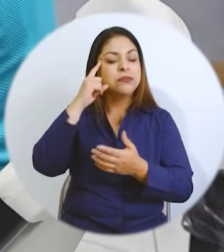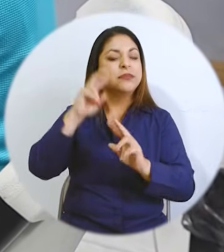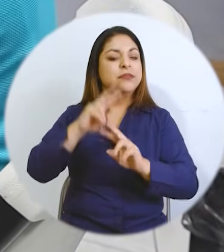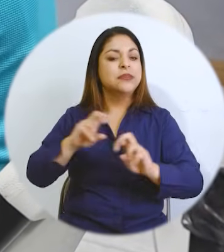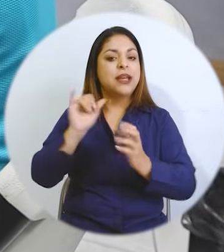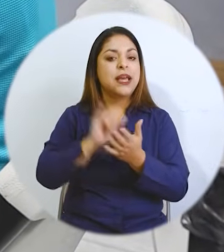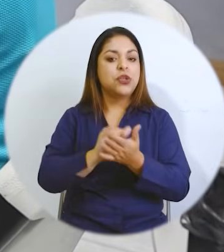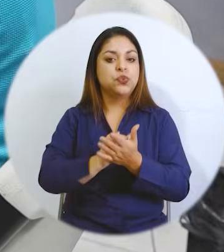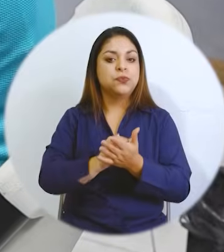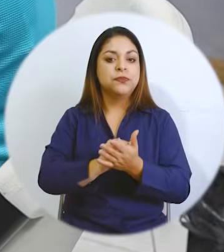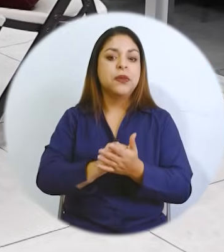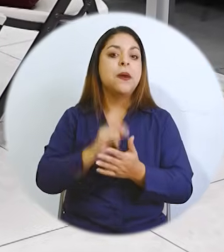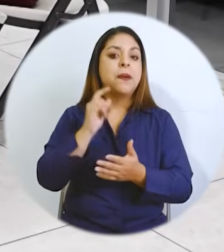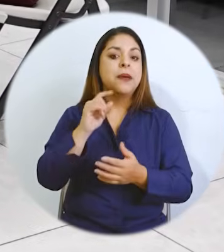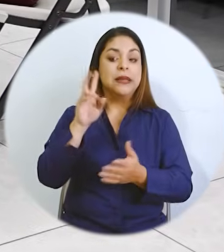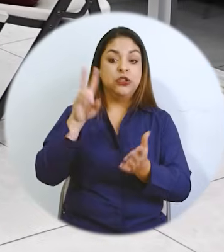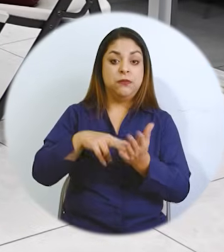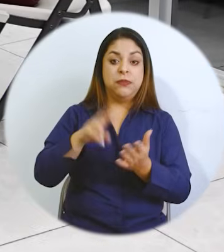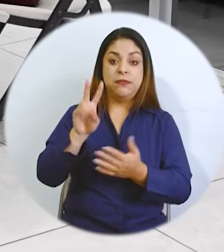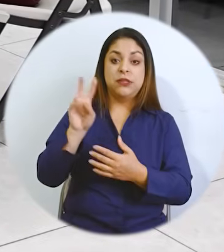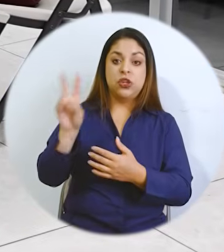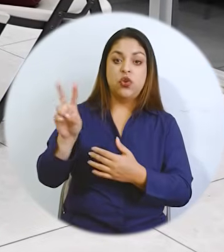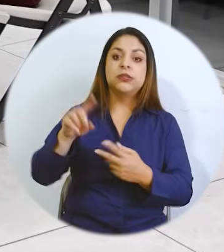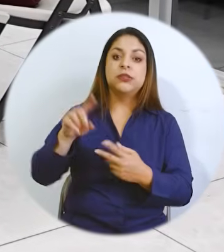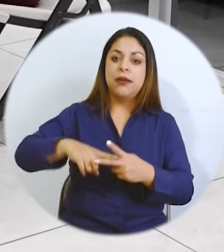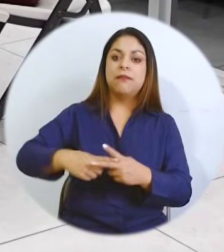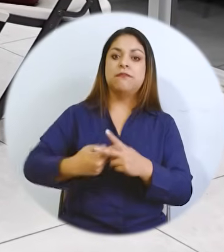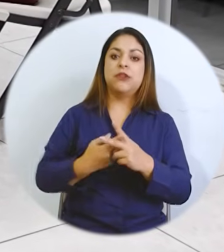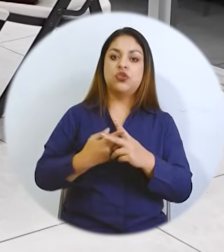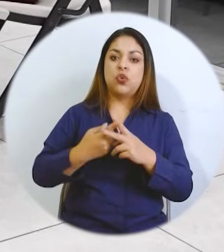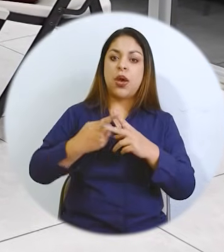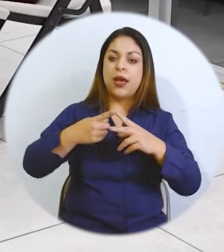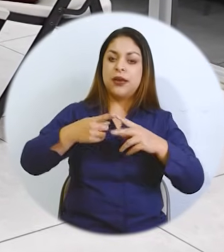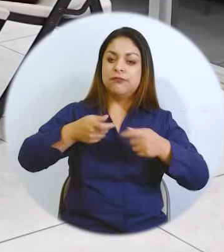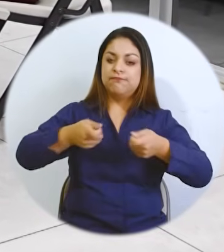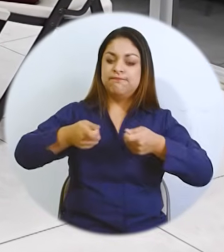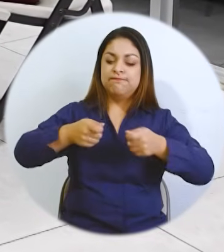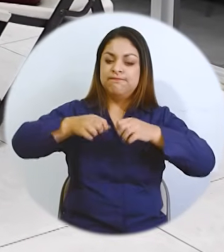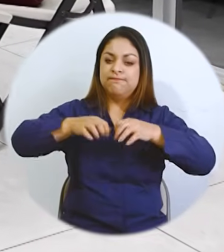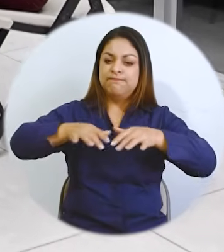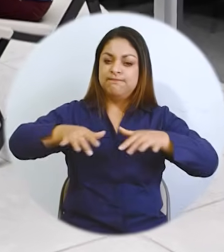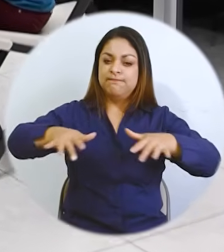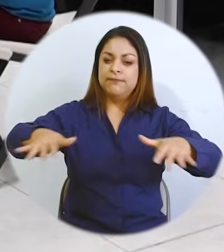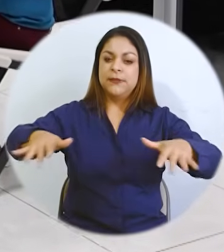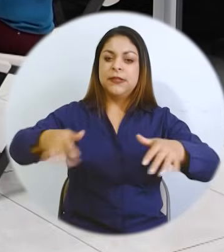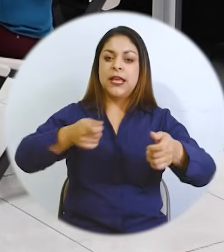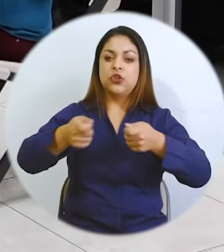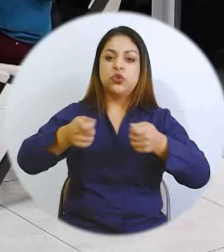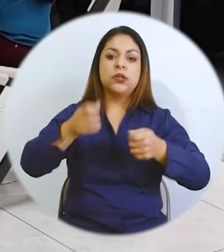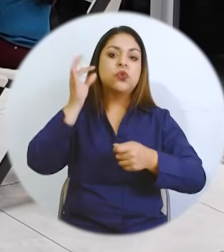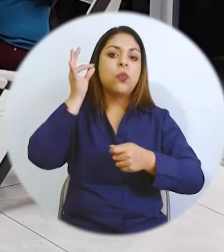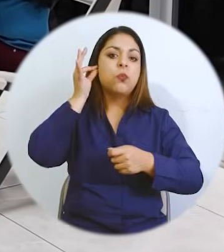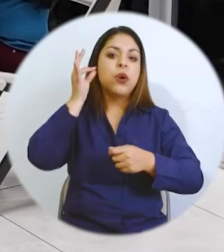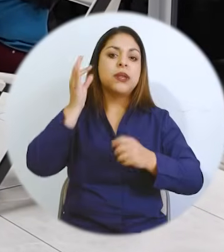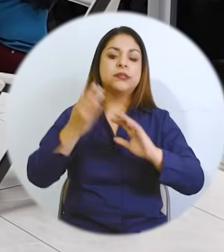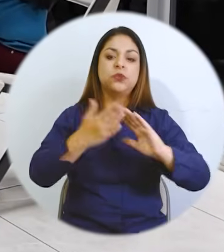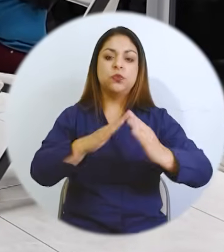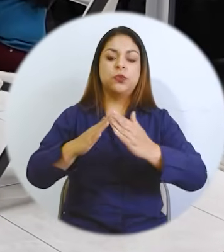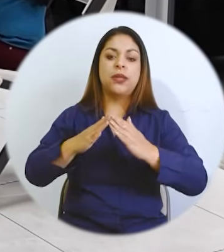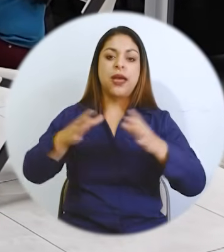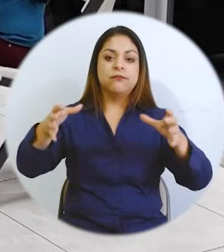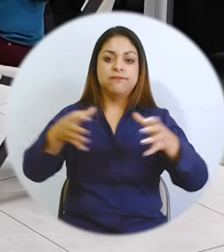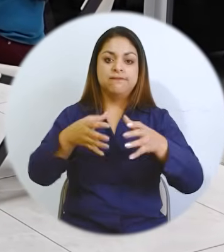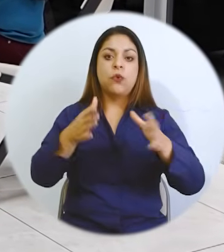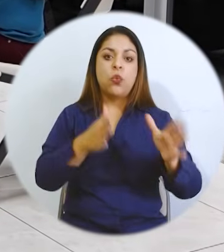fue que en el 2022 se empezó a tejer lo que es hoy la red de gestoras comunitarias del agua, con grupos de